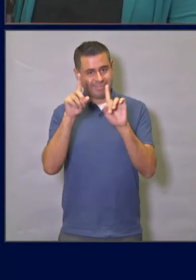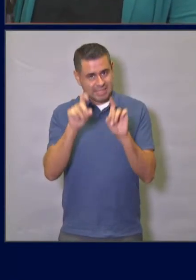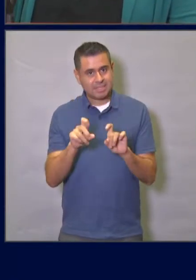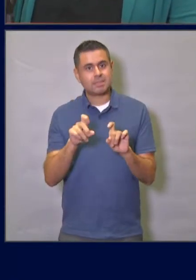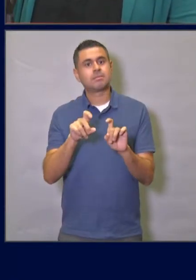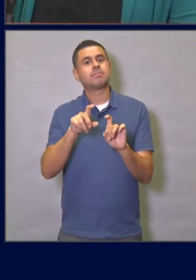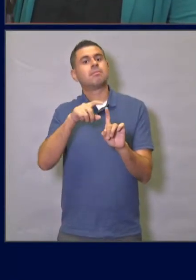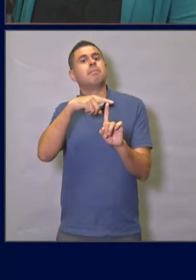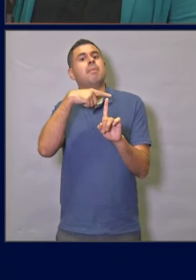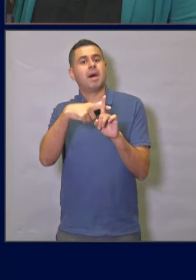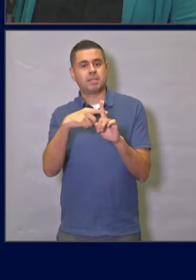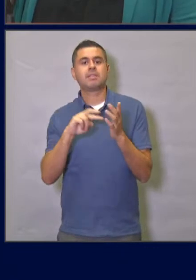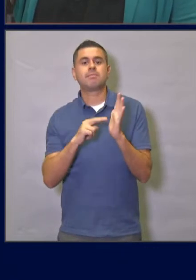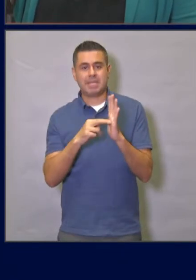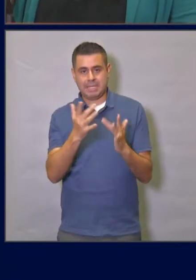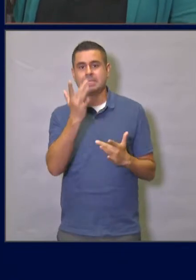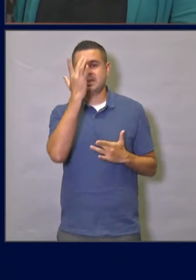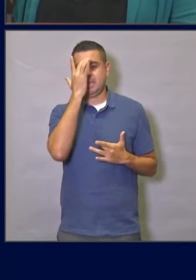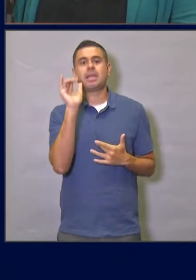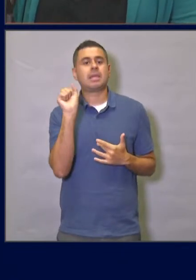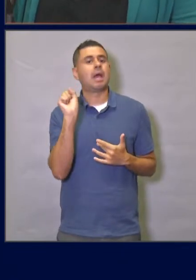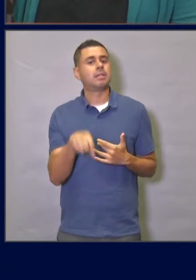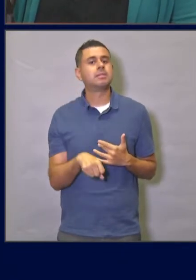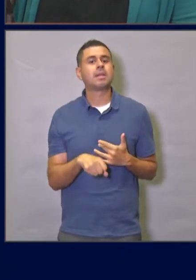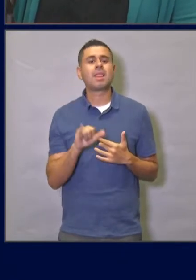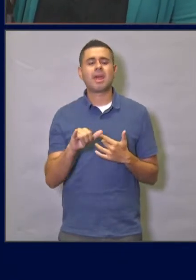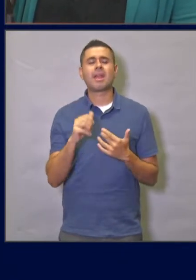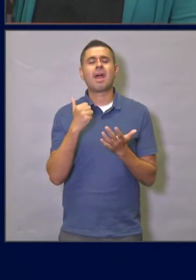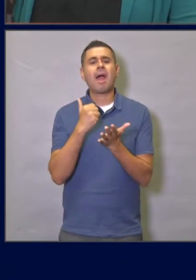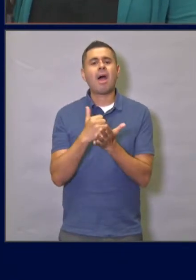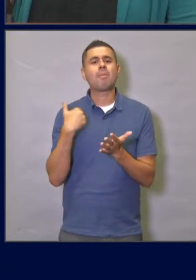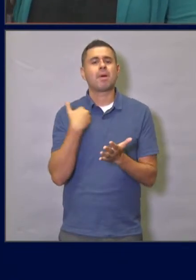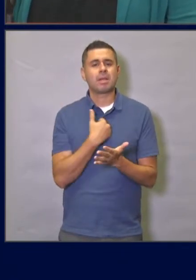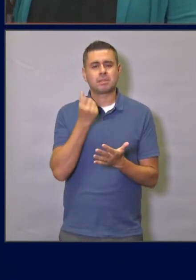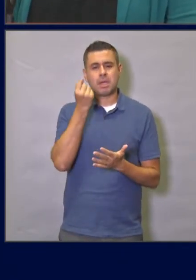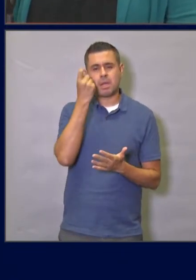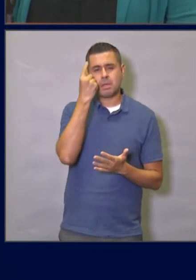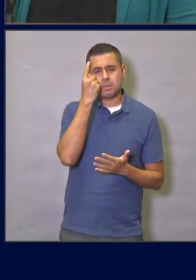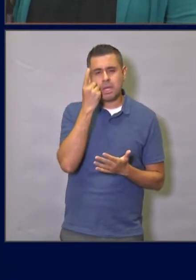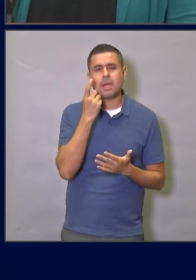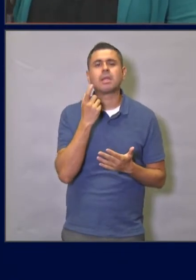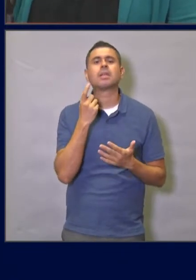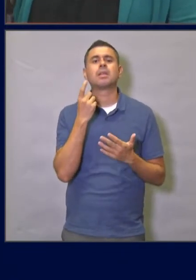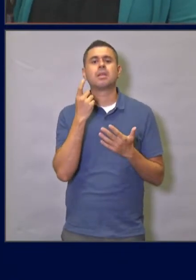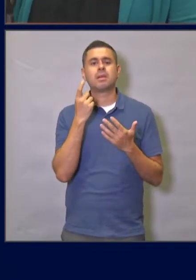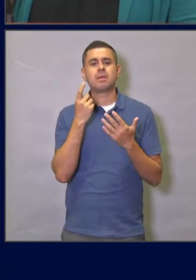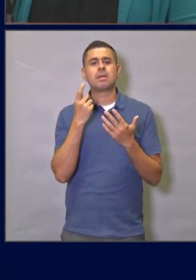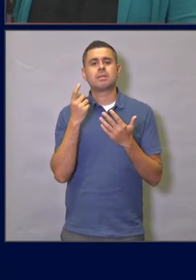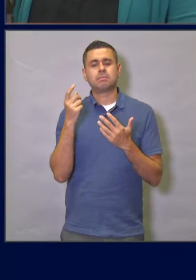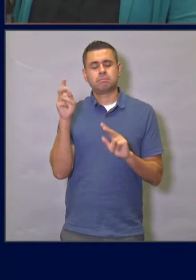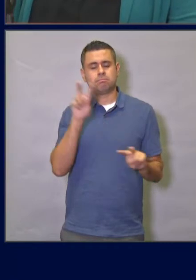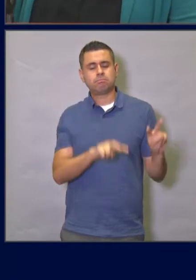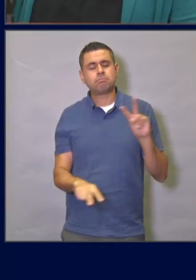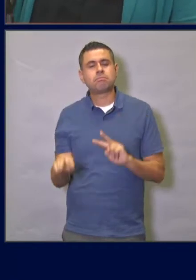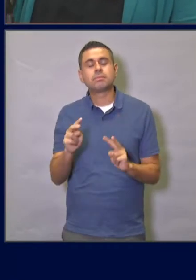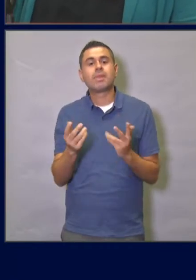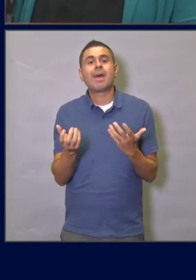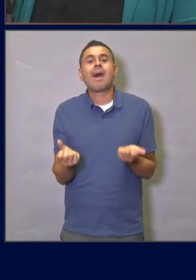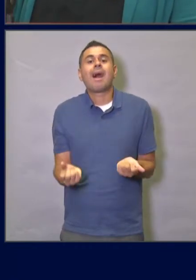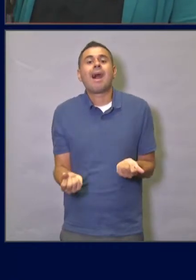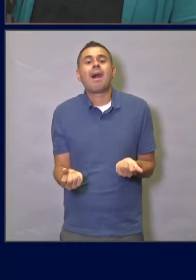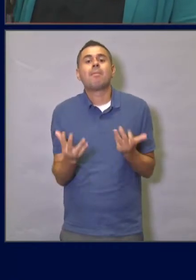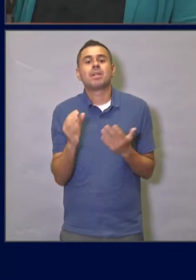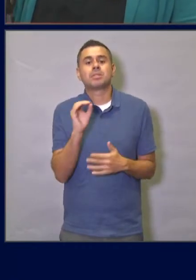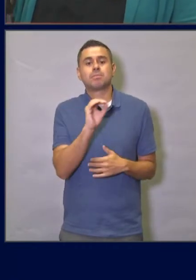COVID-19. Esto nos ayuda a comprender la transmisión en nuestras comunidades al permitirnos saber qué porcentaje de